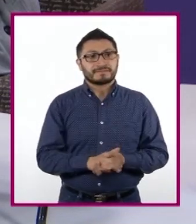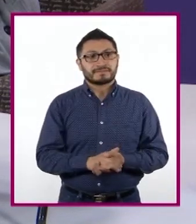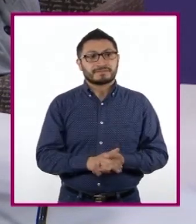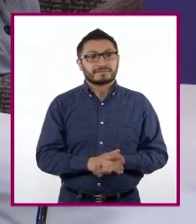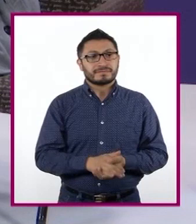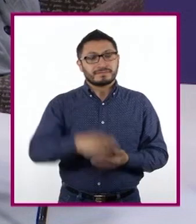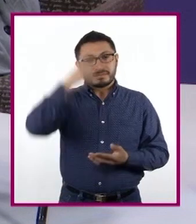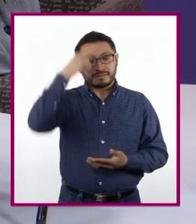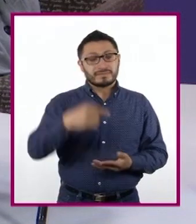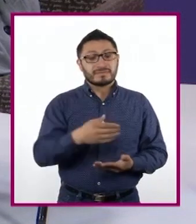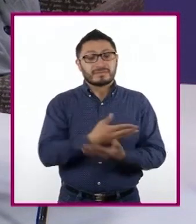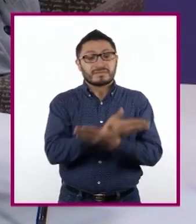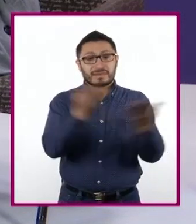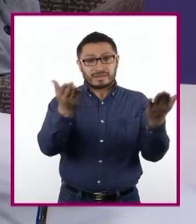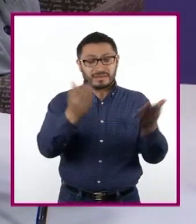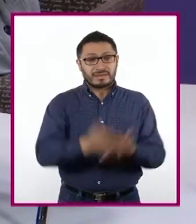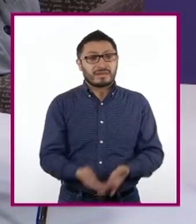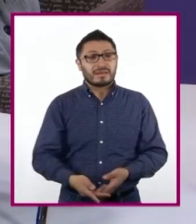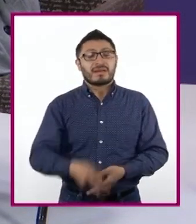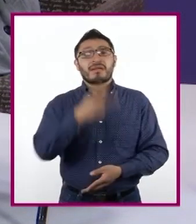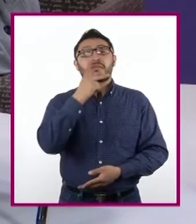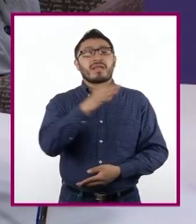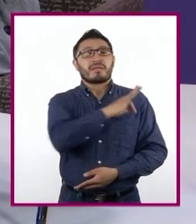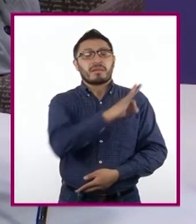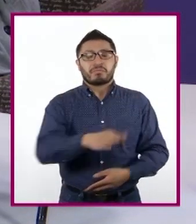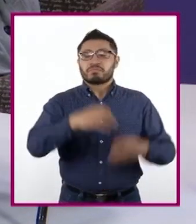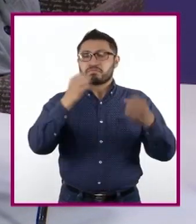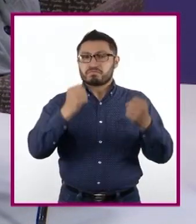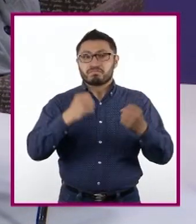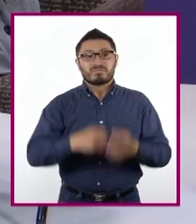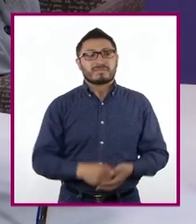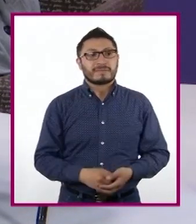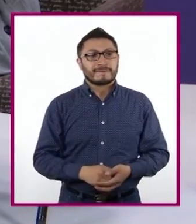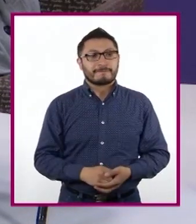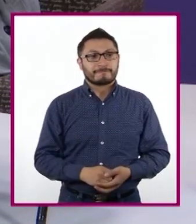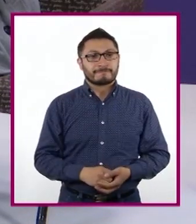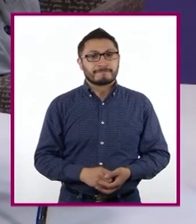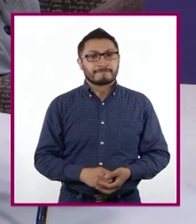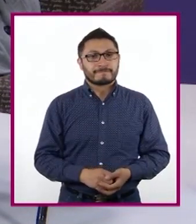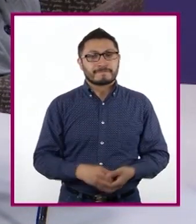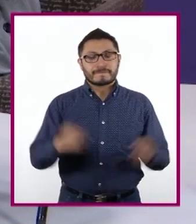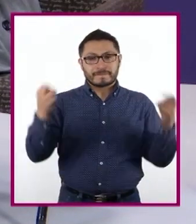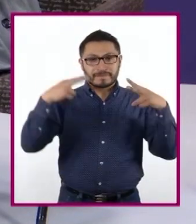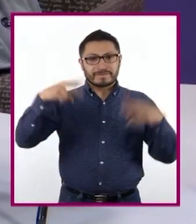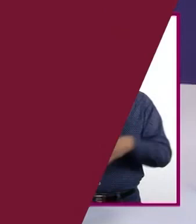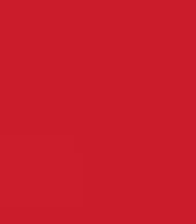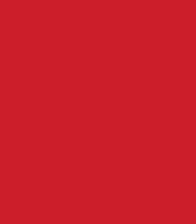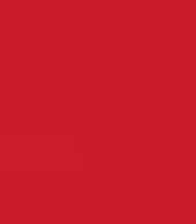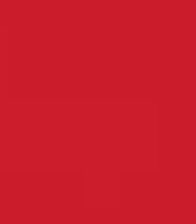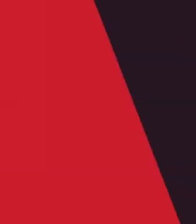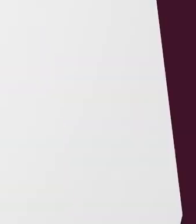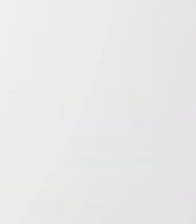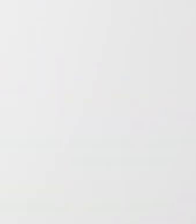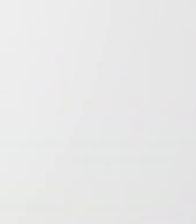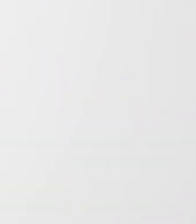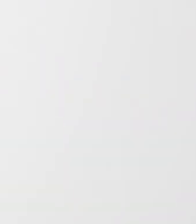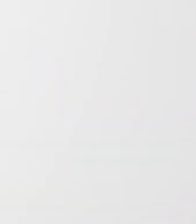Para ti, el poder de la palabra. Hasta la próxima.